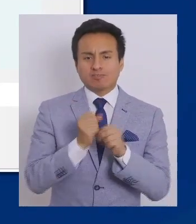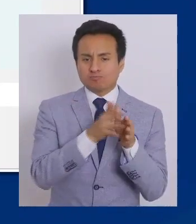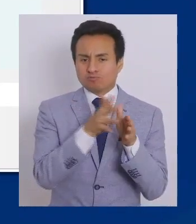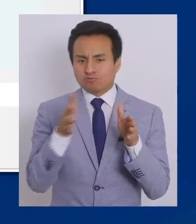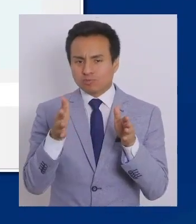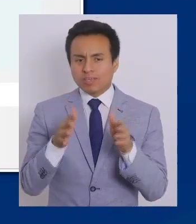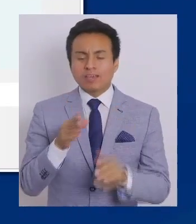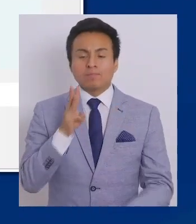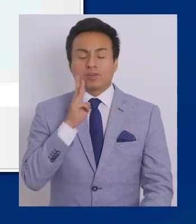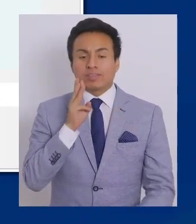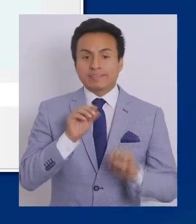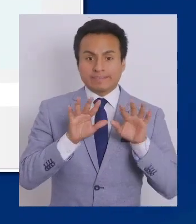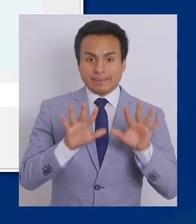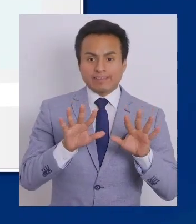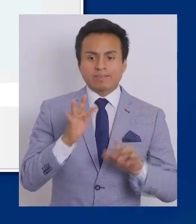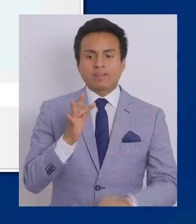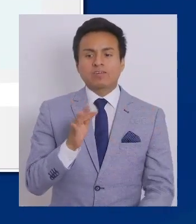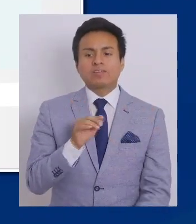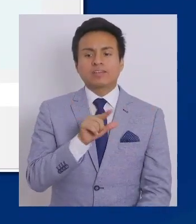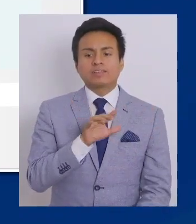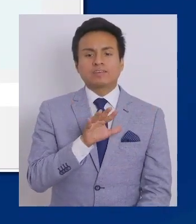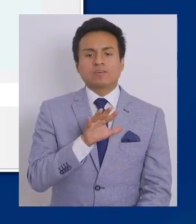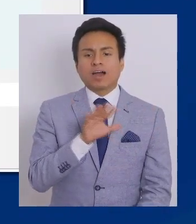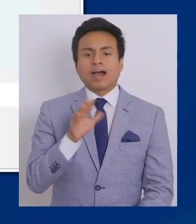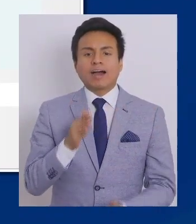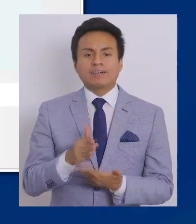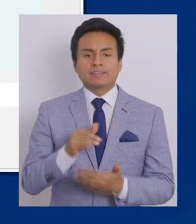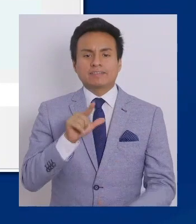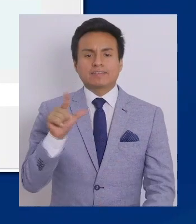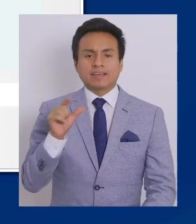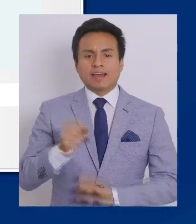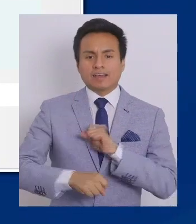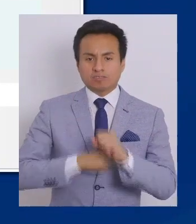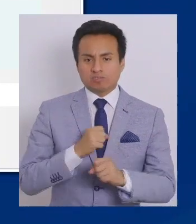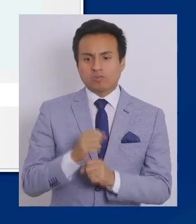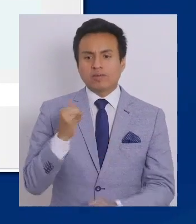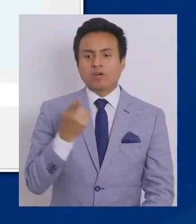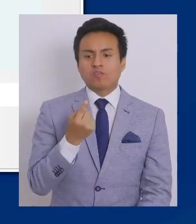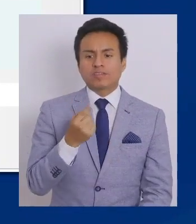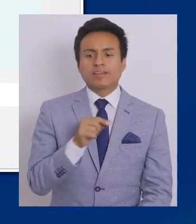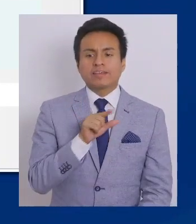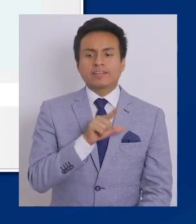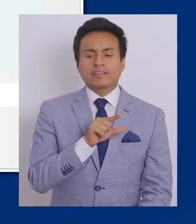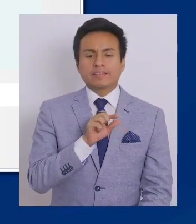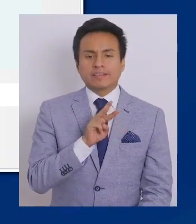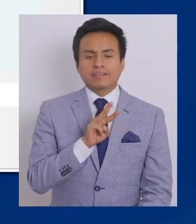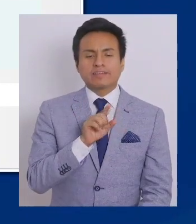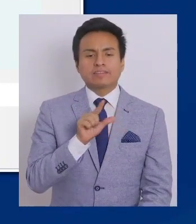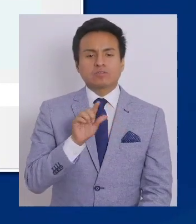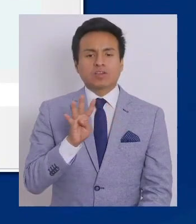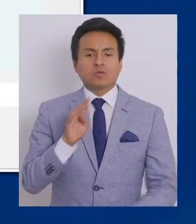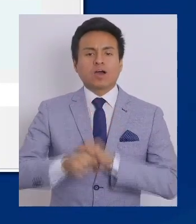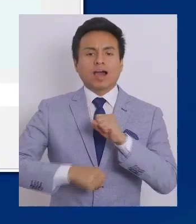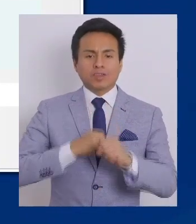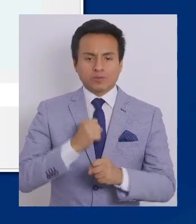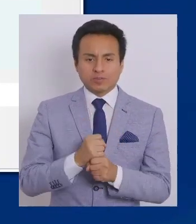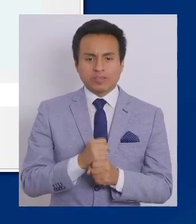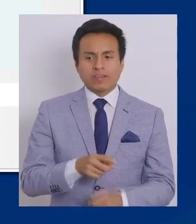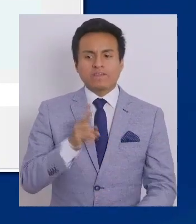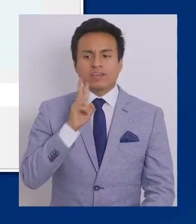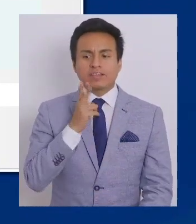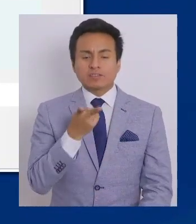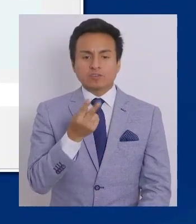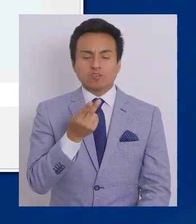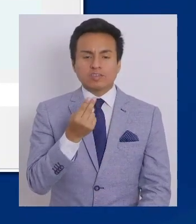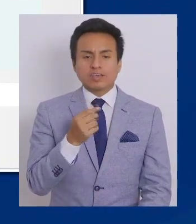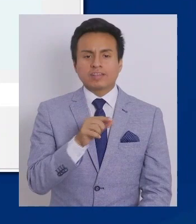miércoles 10 entre 75 y 77 jueves 11 entre 73 y 74 y viernes